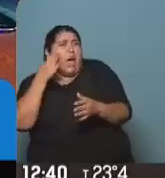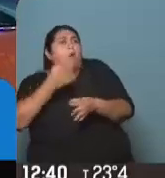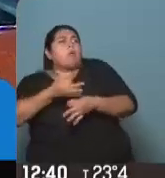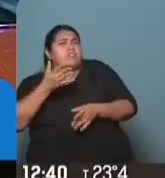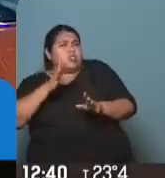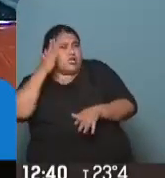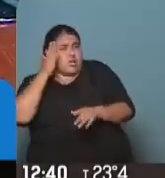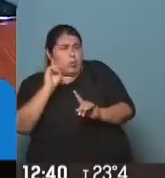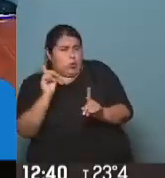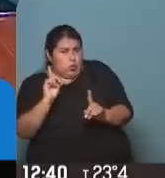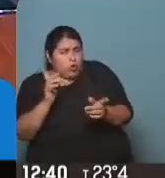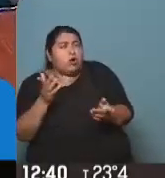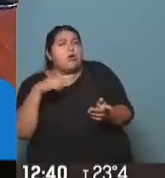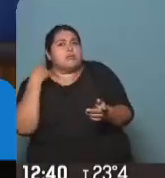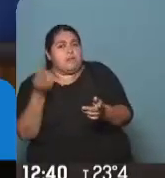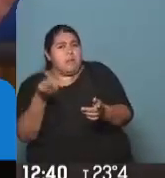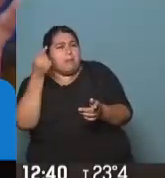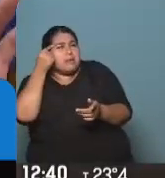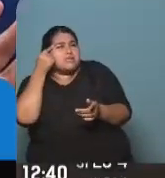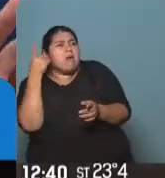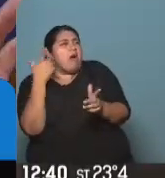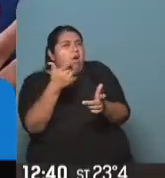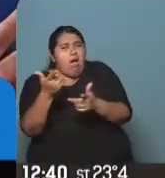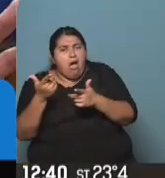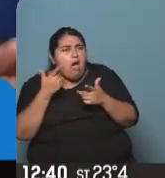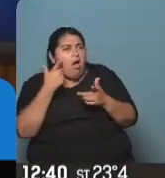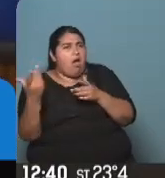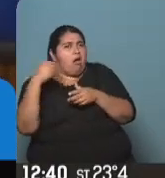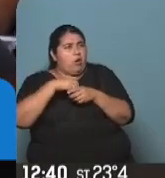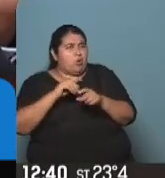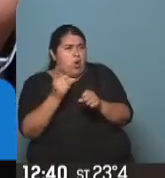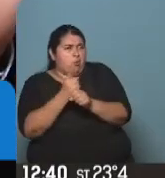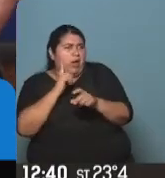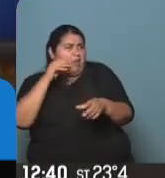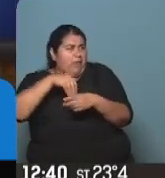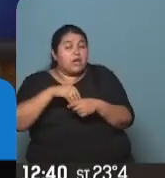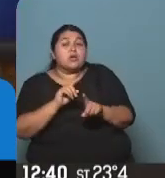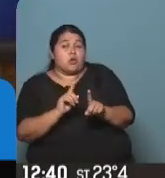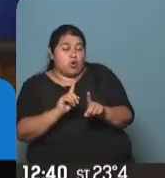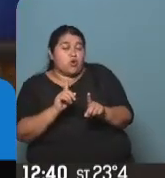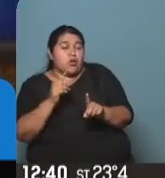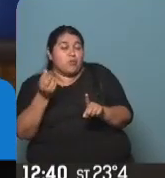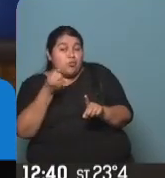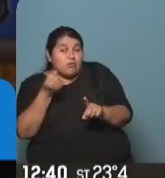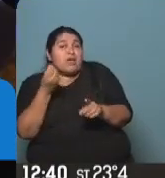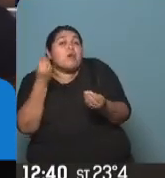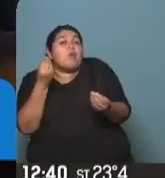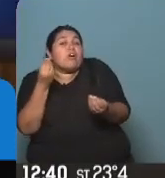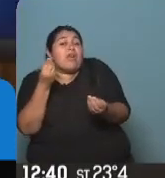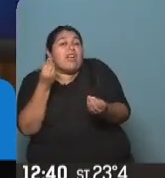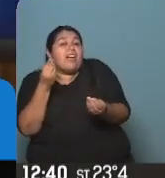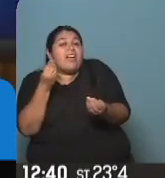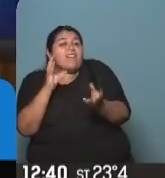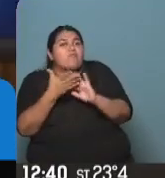que históricamente se creyó que no tenían incumbencia en problemas de salud mental, porque el paradigma ha dividido lo biológico